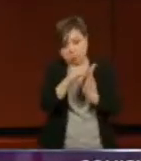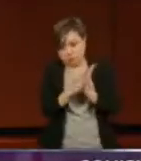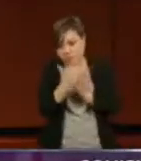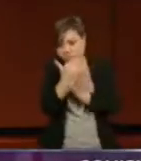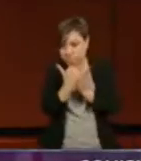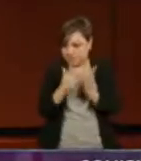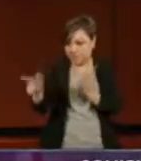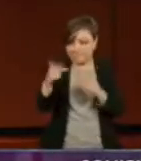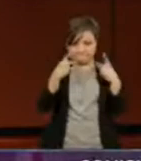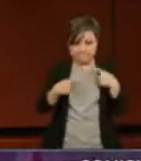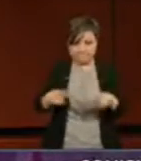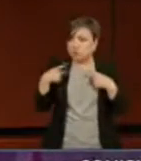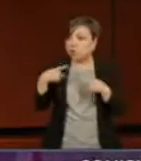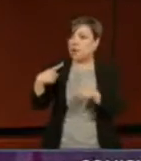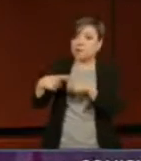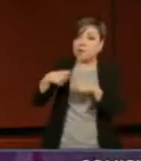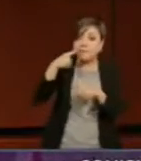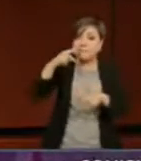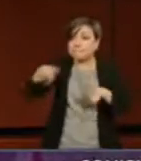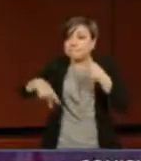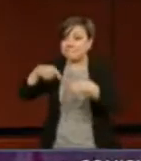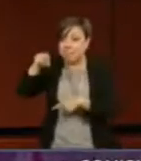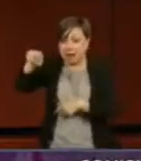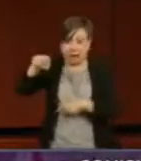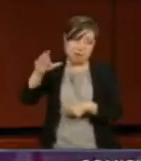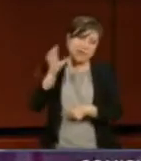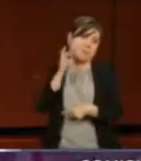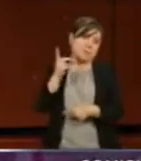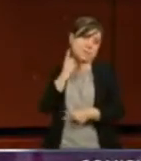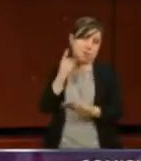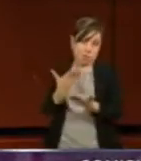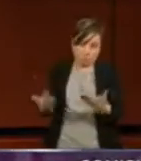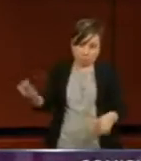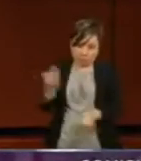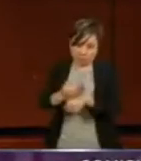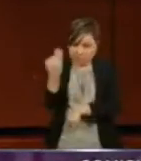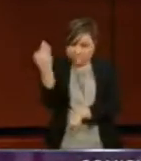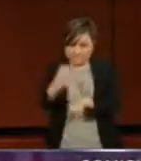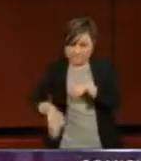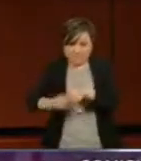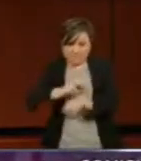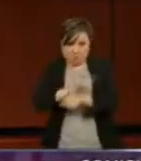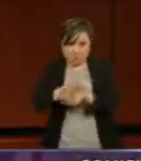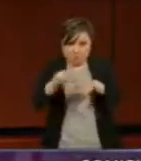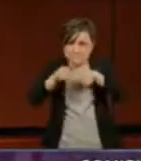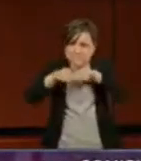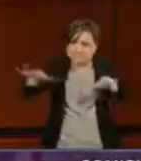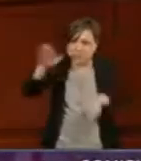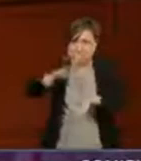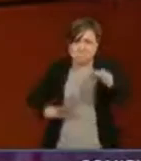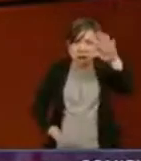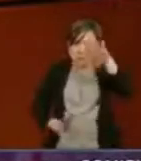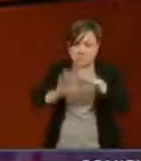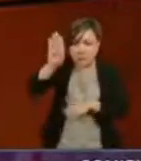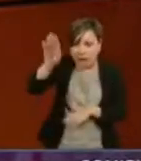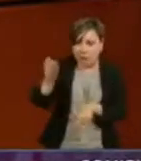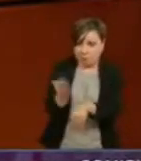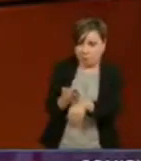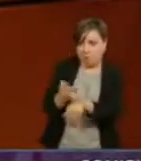que concurrirán a las sedes legislativas en medio de la tercera ola de la pandemia de la